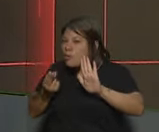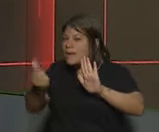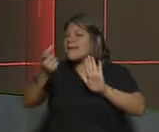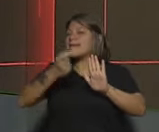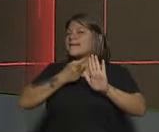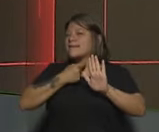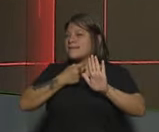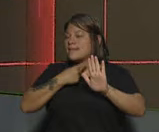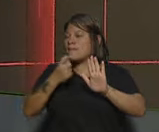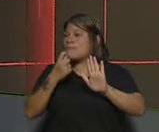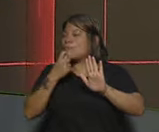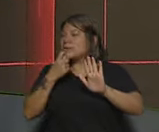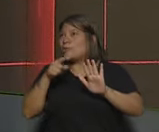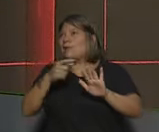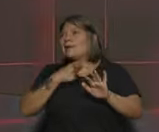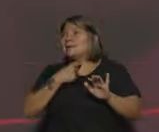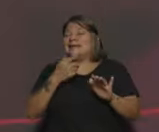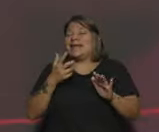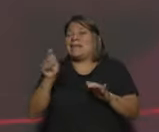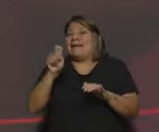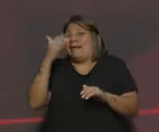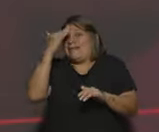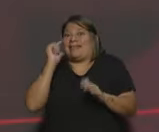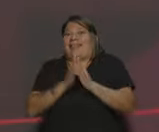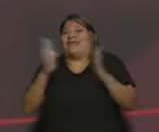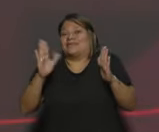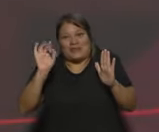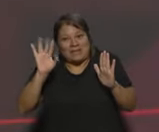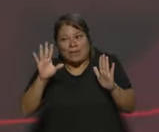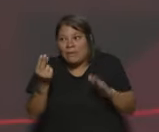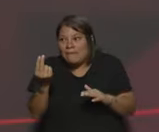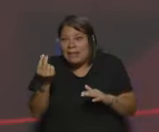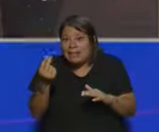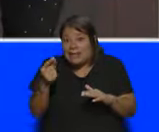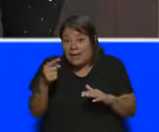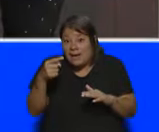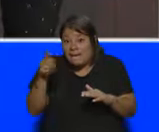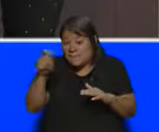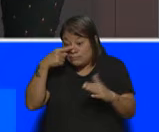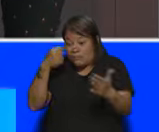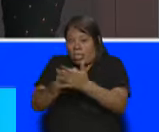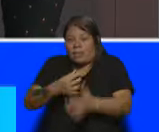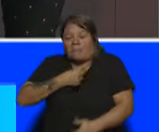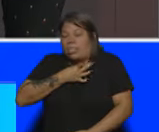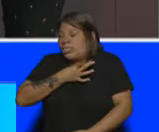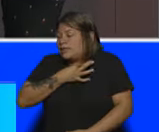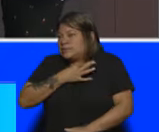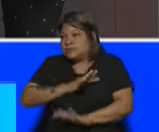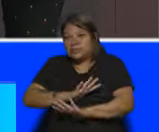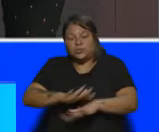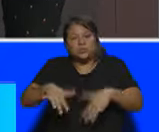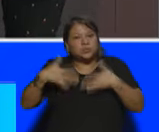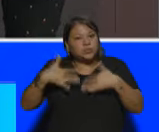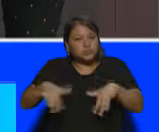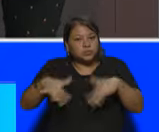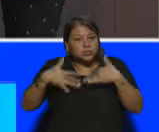Deseando que el mes tenga apenas 15 días porque ya no te alcanza la plata para tirar hasta fin de mes y lo que haces